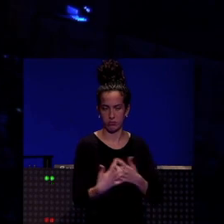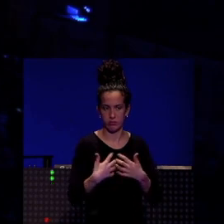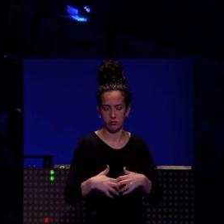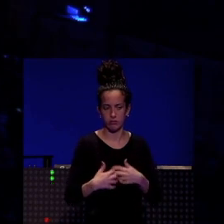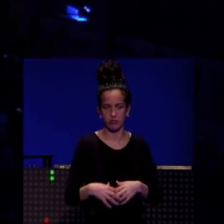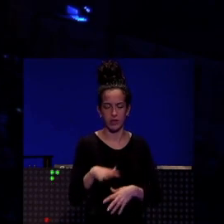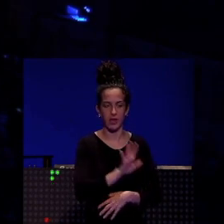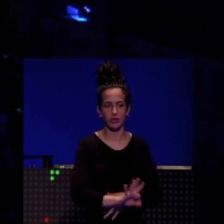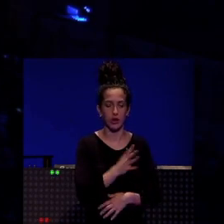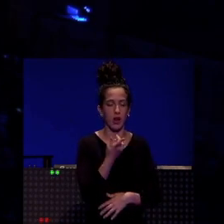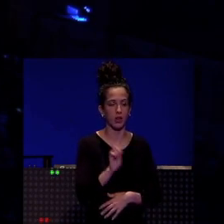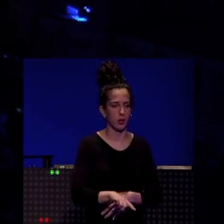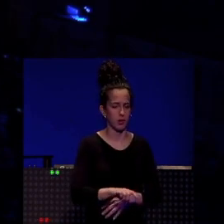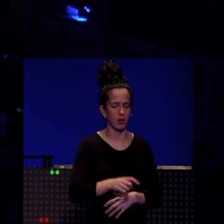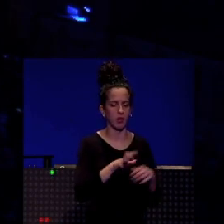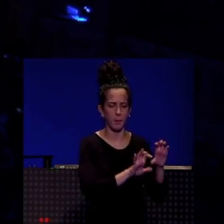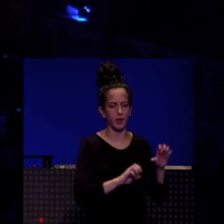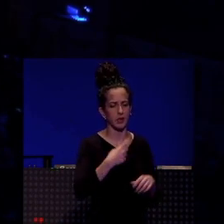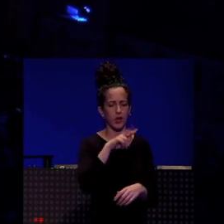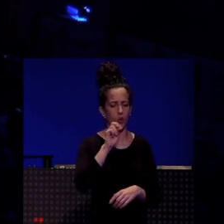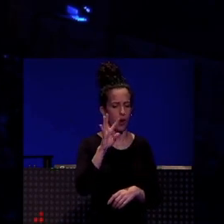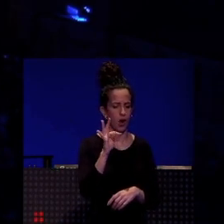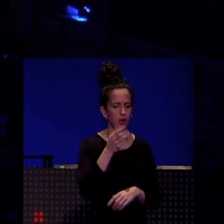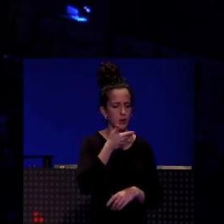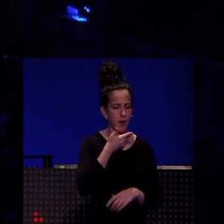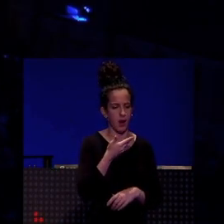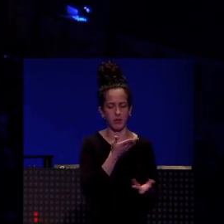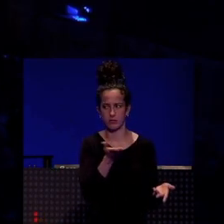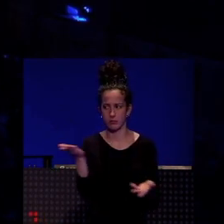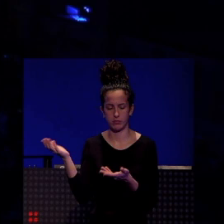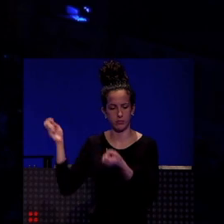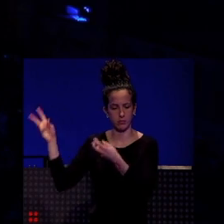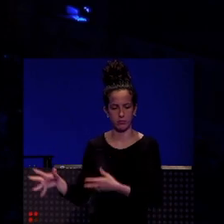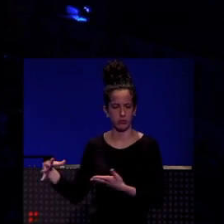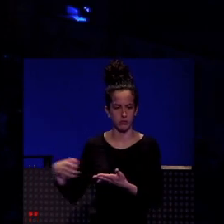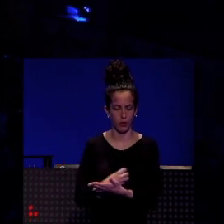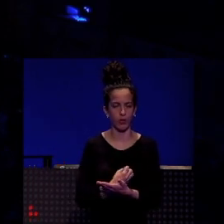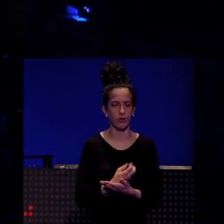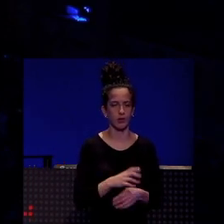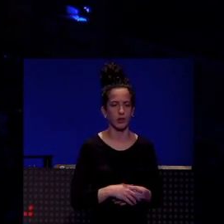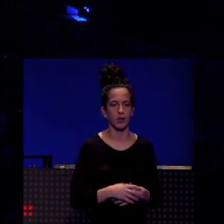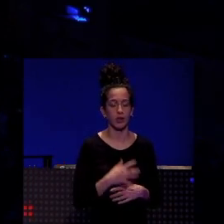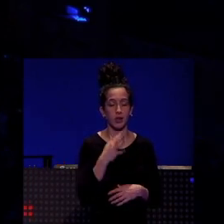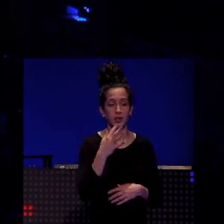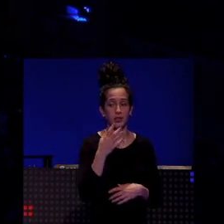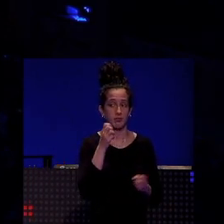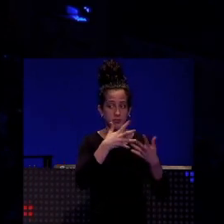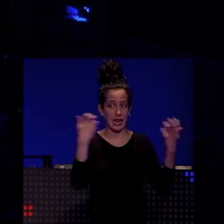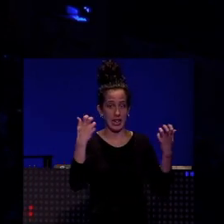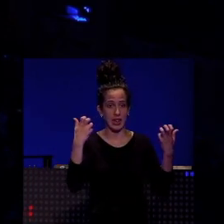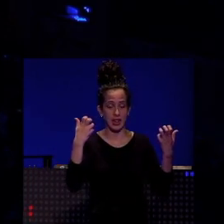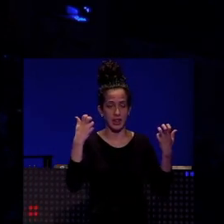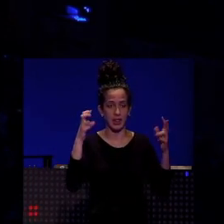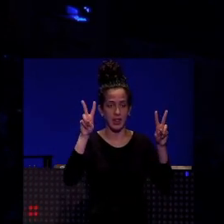panamá costa rica colombia ecuador perú chile uruguay paraguay y este es nuestro lema no